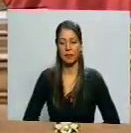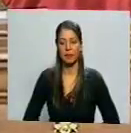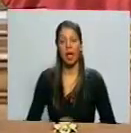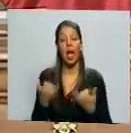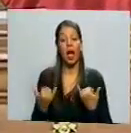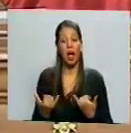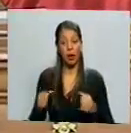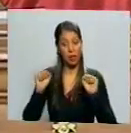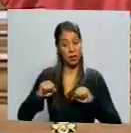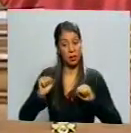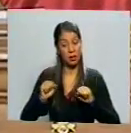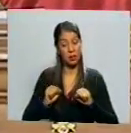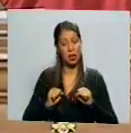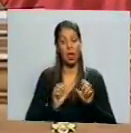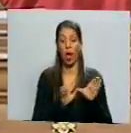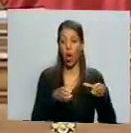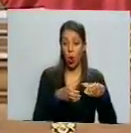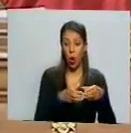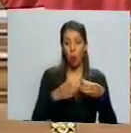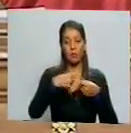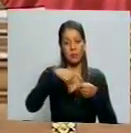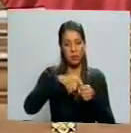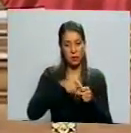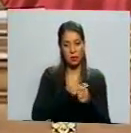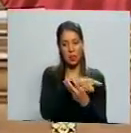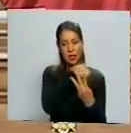Ahora sí la comisión, bueno, que se dirija